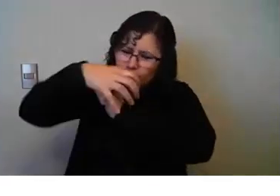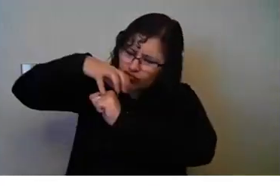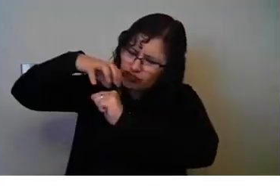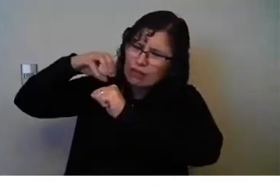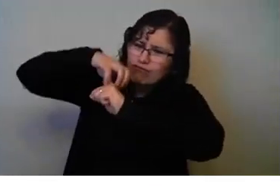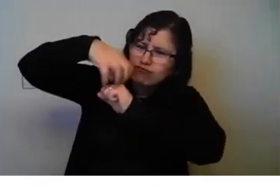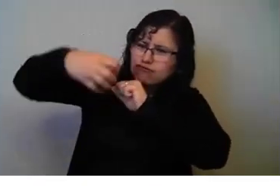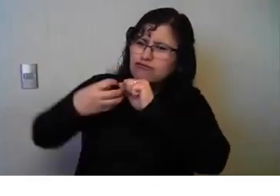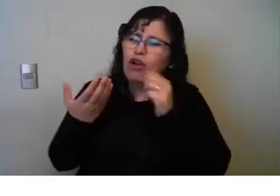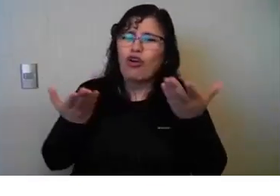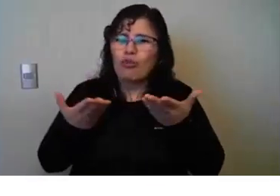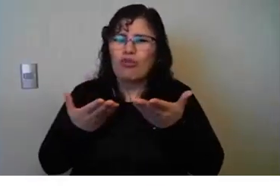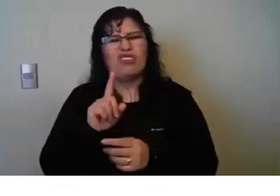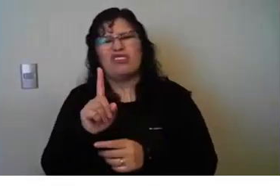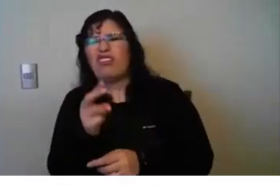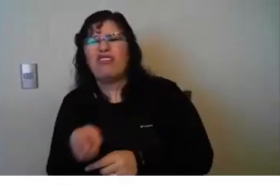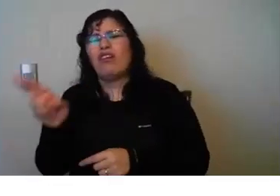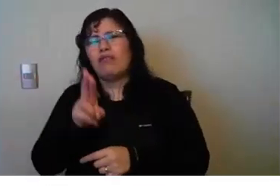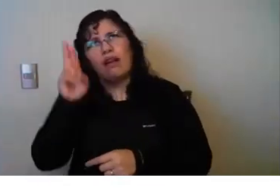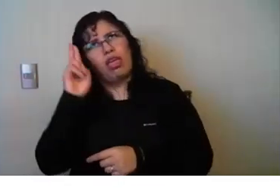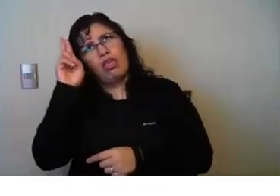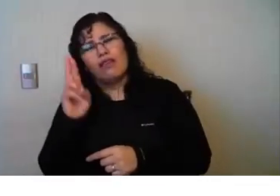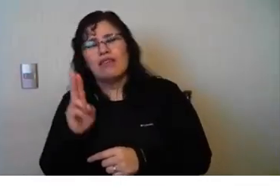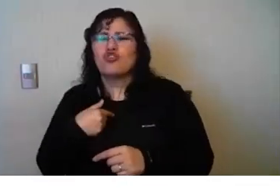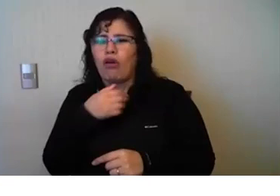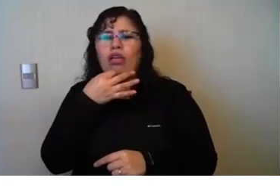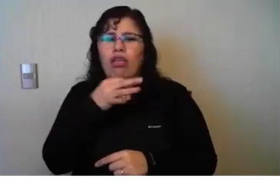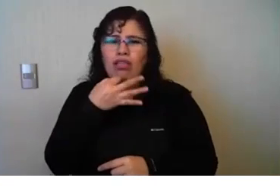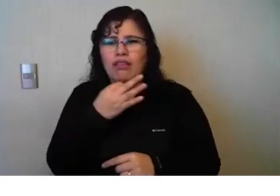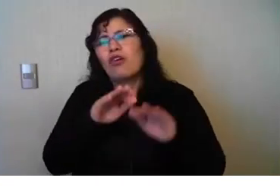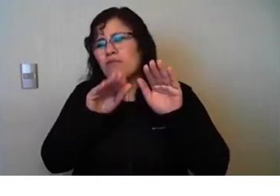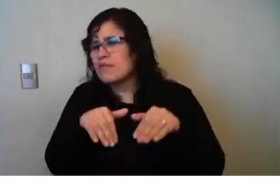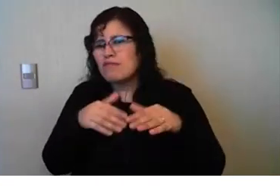abordemos y no tengamos que volver atrás en el contenido.